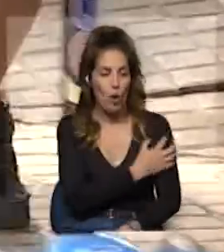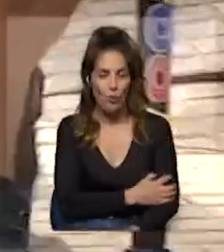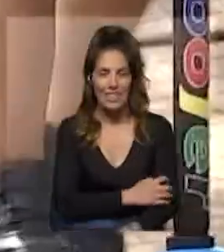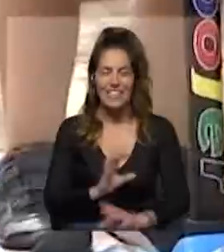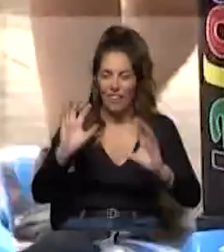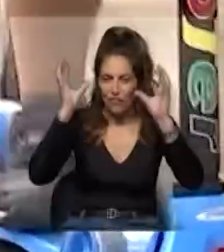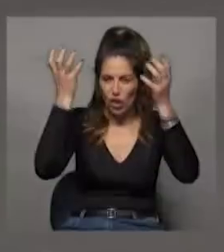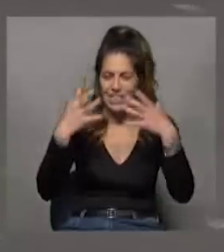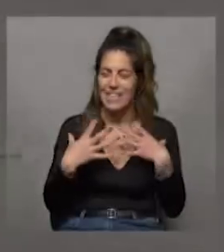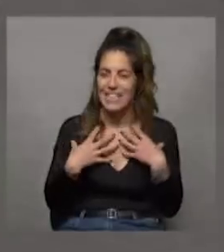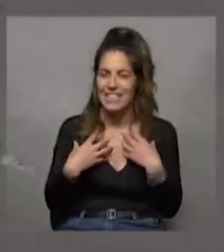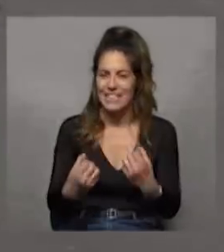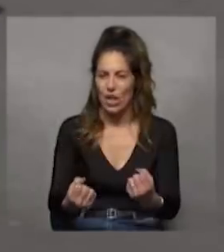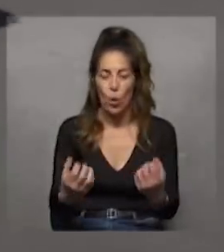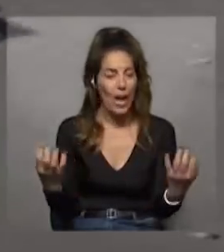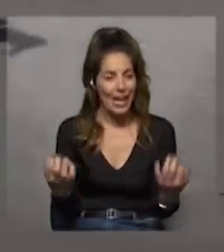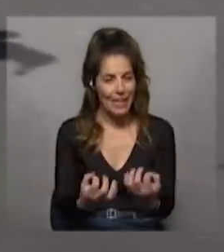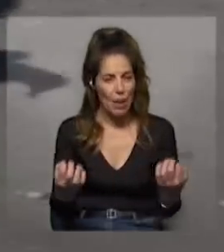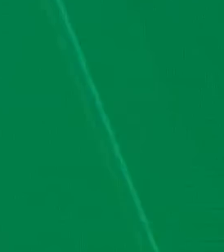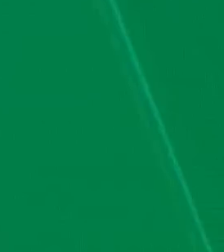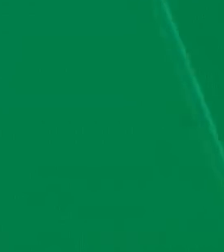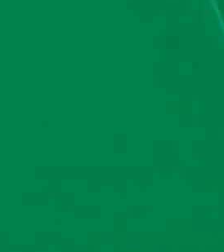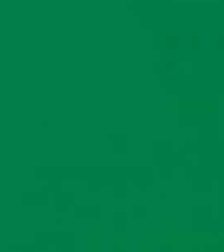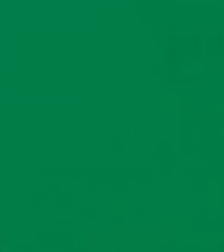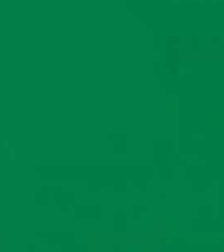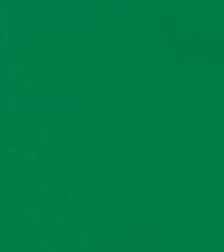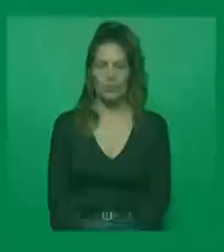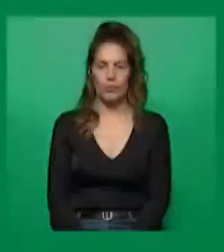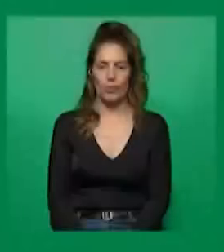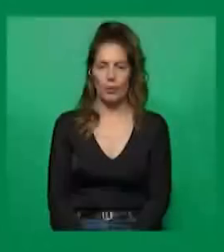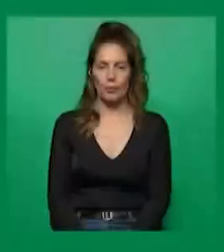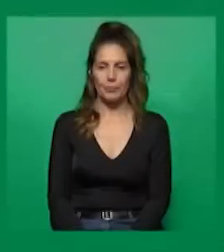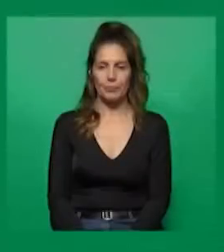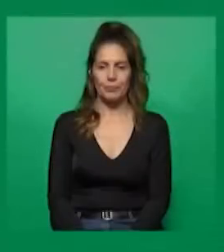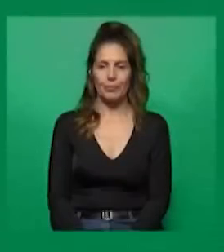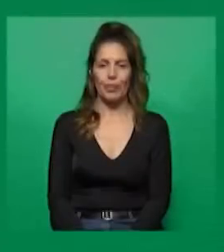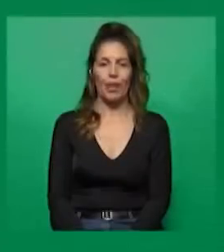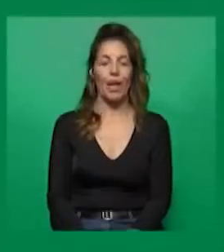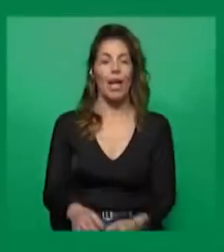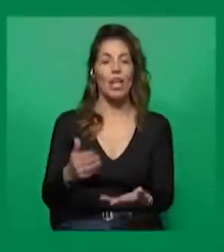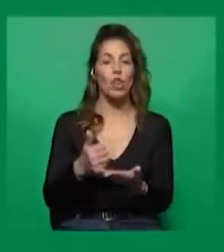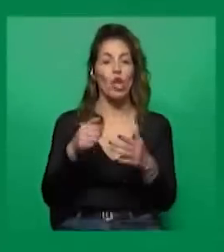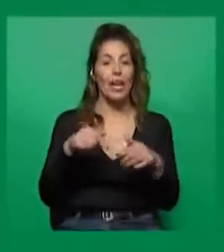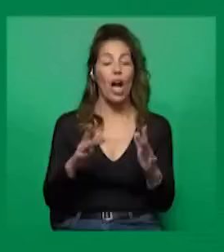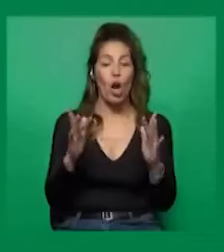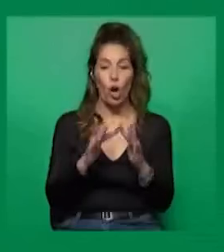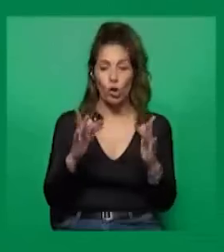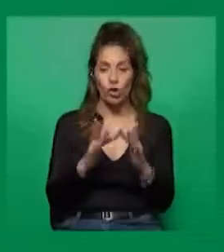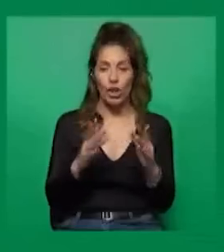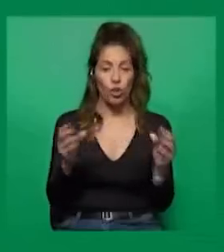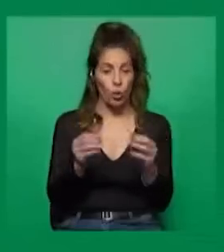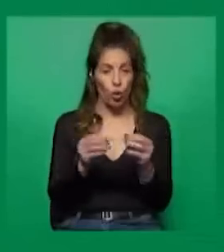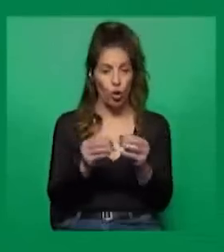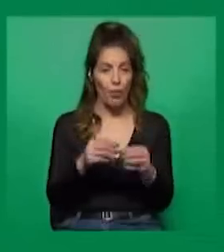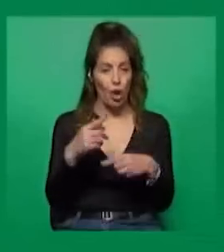violencia y la salud en especial la mental me encuentro aquí porque ya vamos a establecer un contacto nuevamente con Diego Martín que